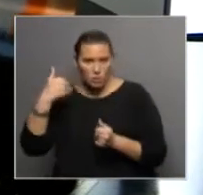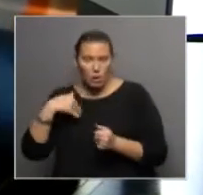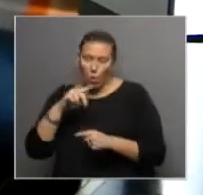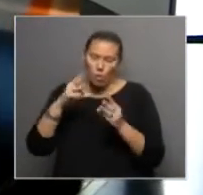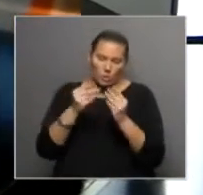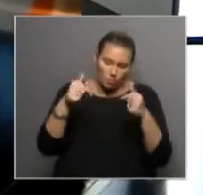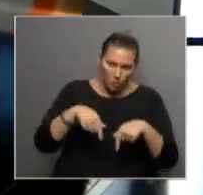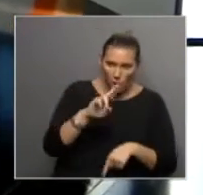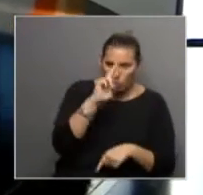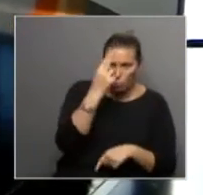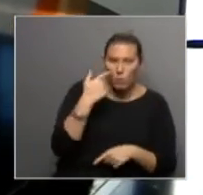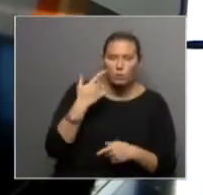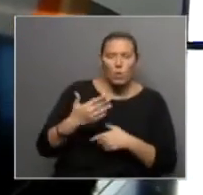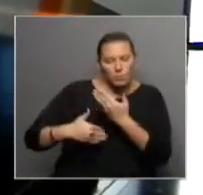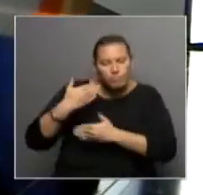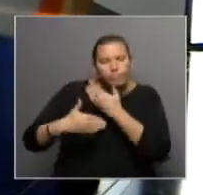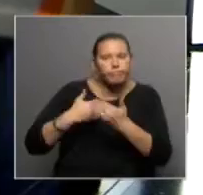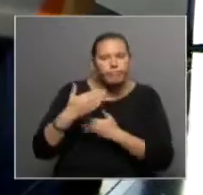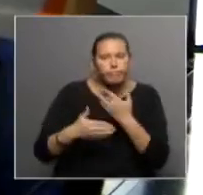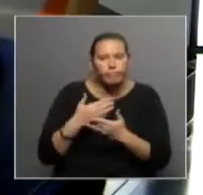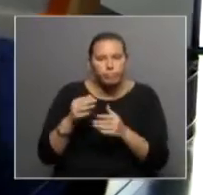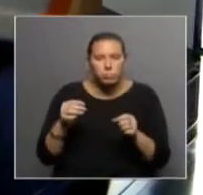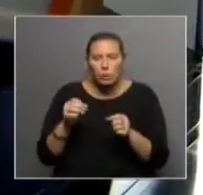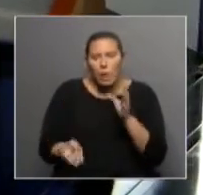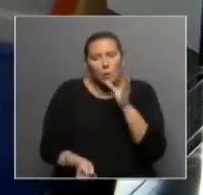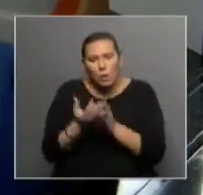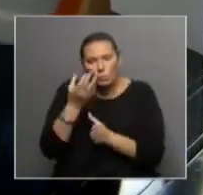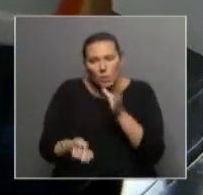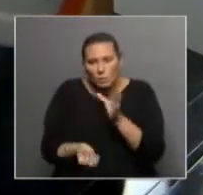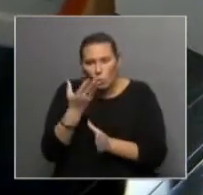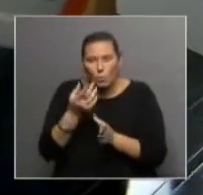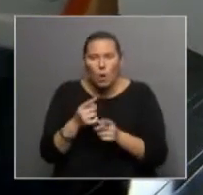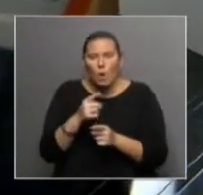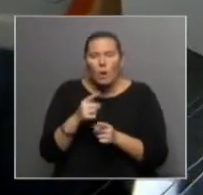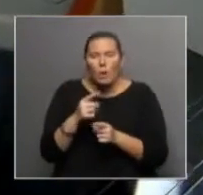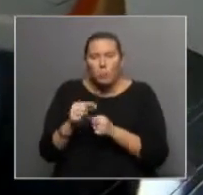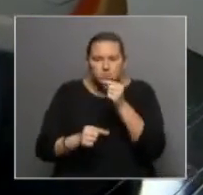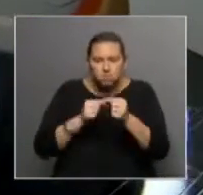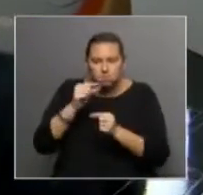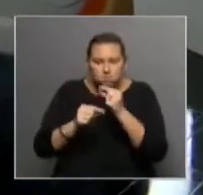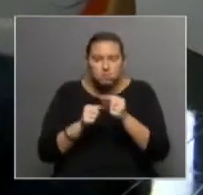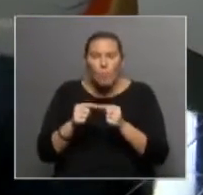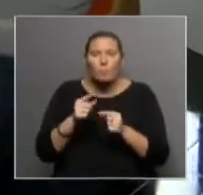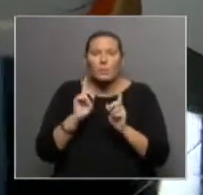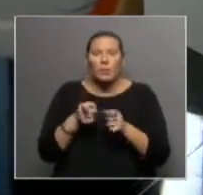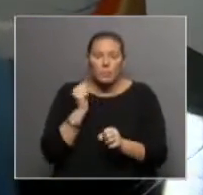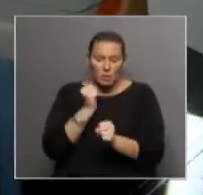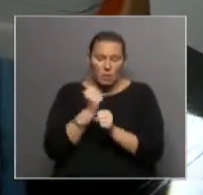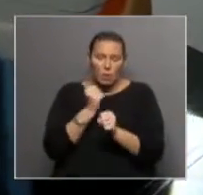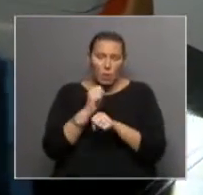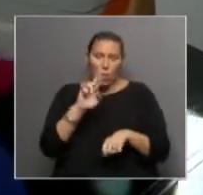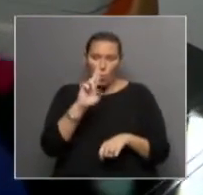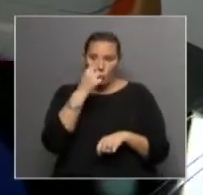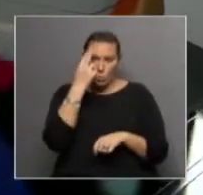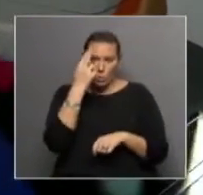Uruguay. Eso es algo muy activo que se sigue actualizando y desarrollando. Y además me gustaría decir que la tarea de los colegas